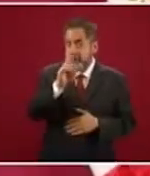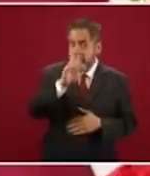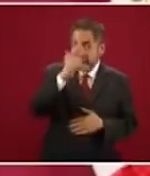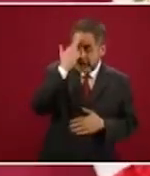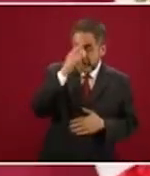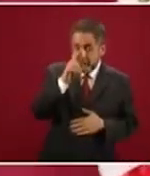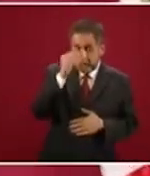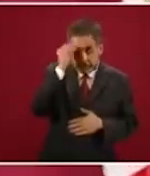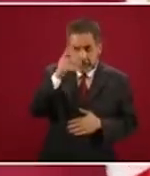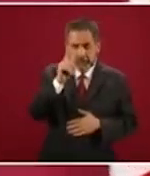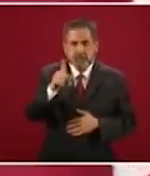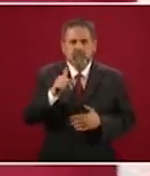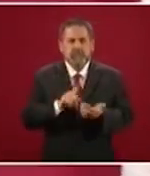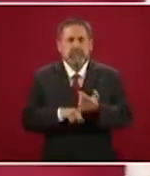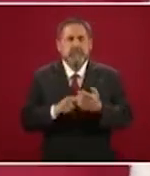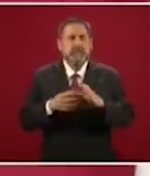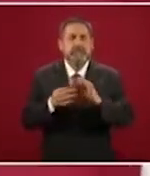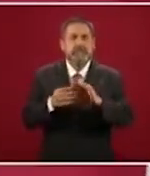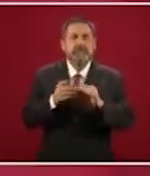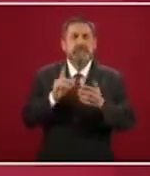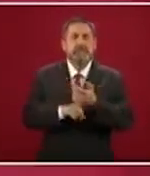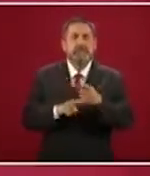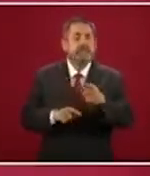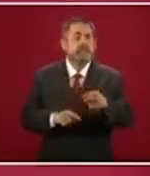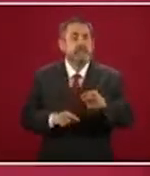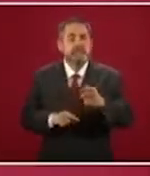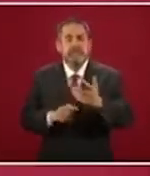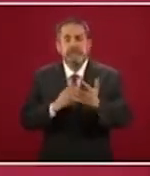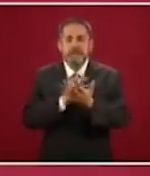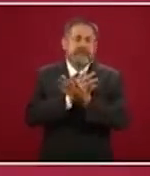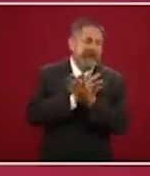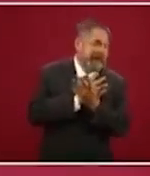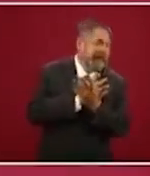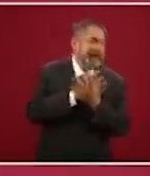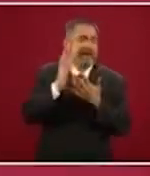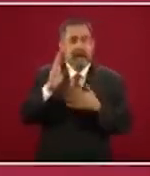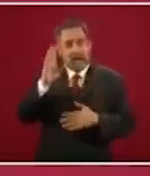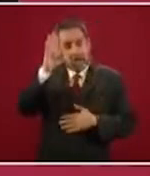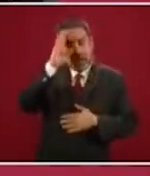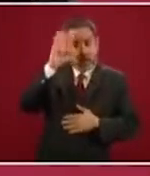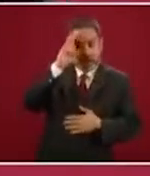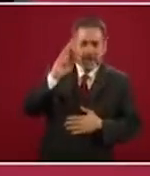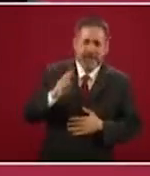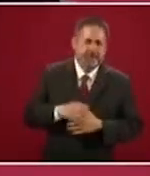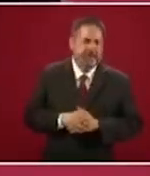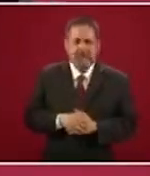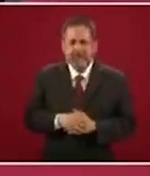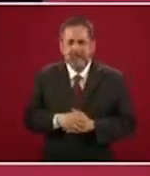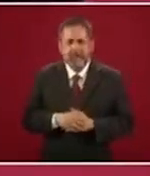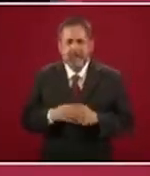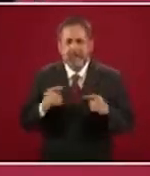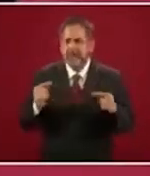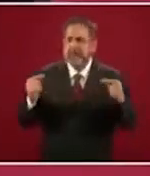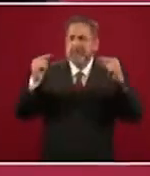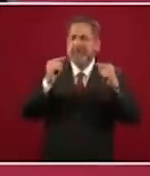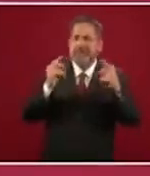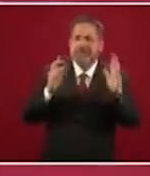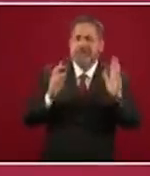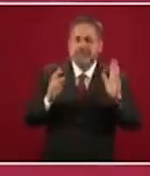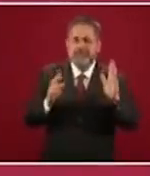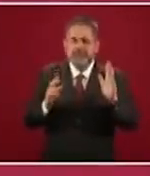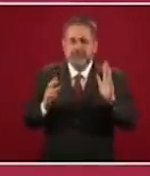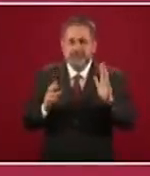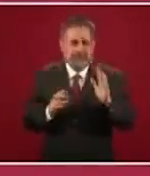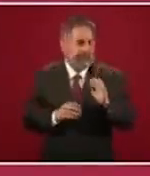qué los extremos se juntan se tocan la extrema